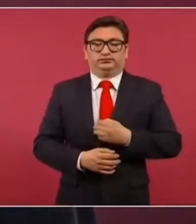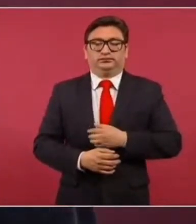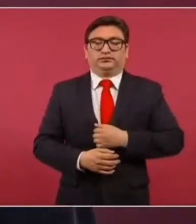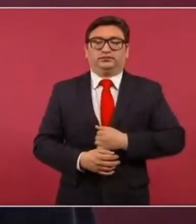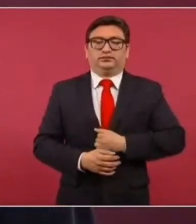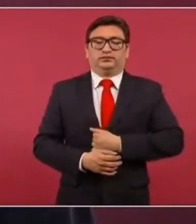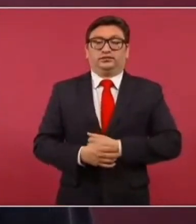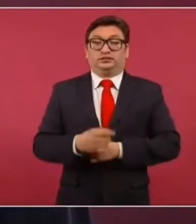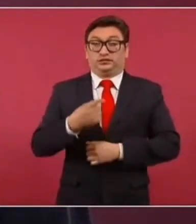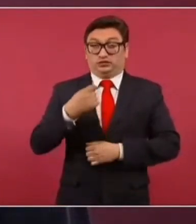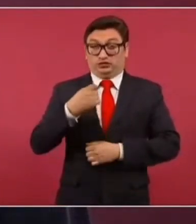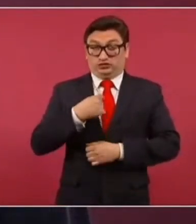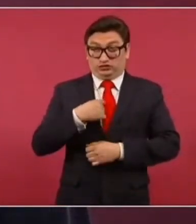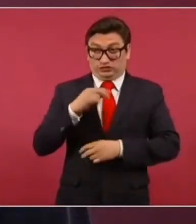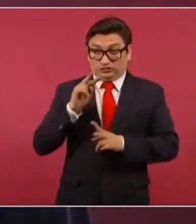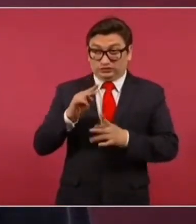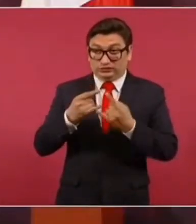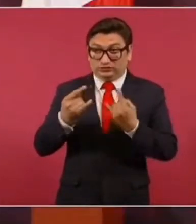mucho.